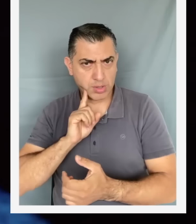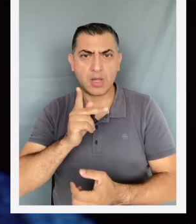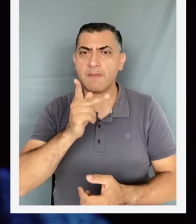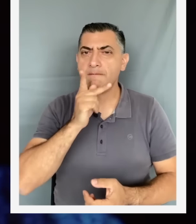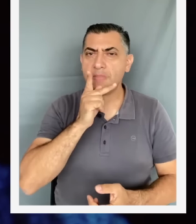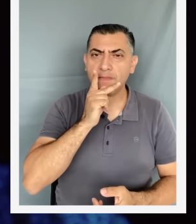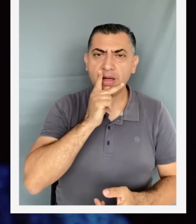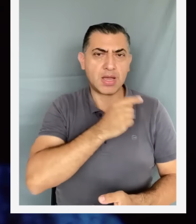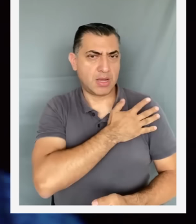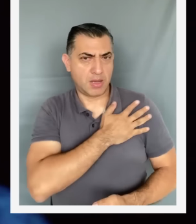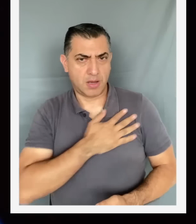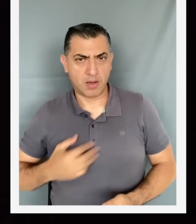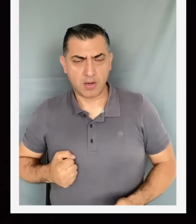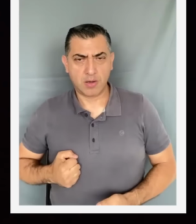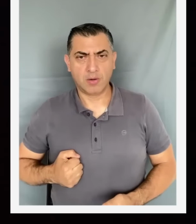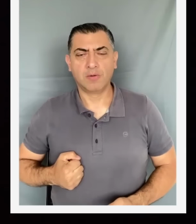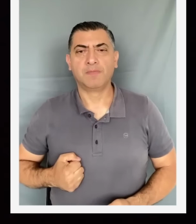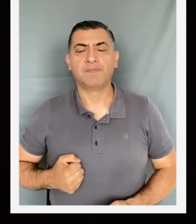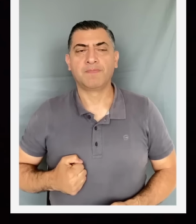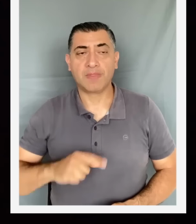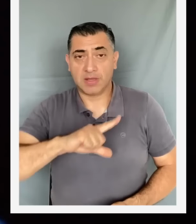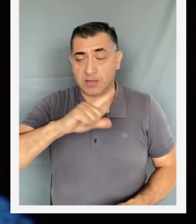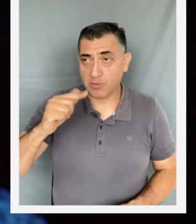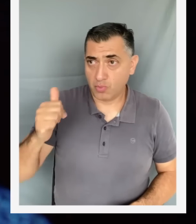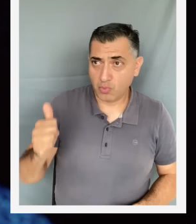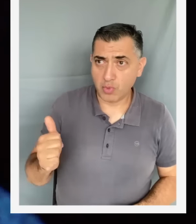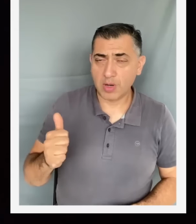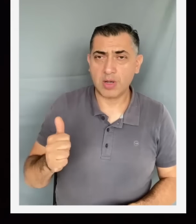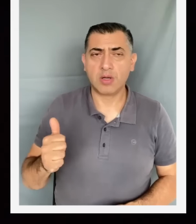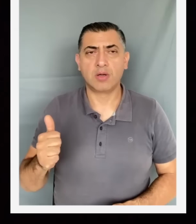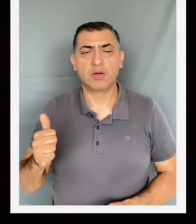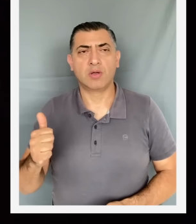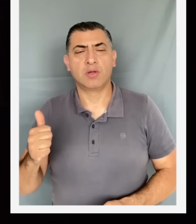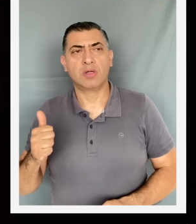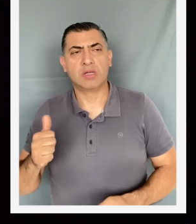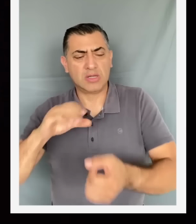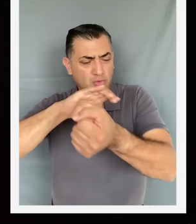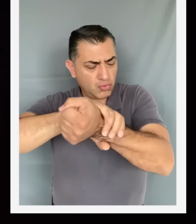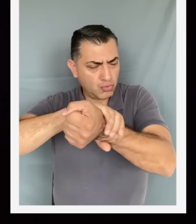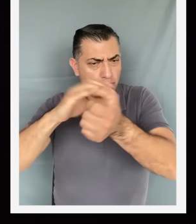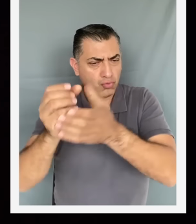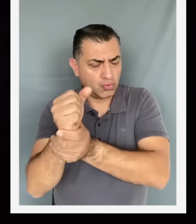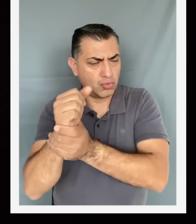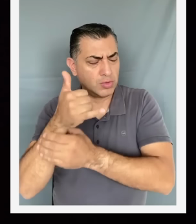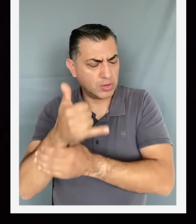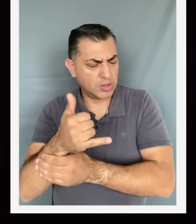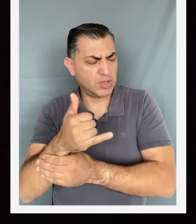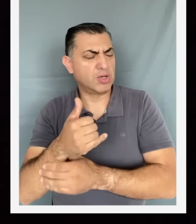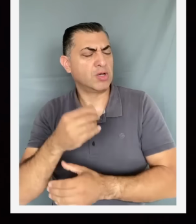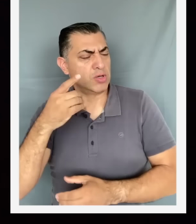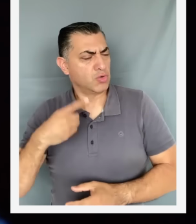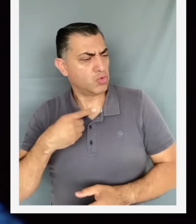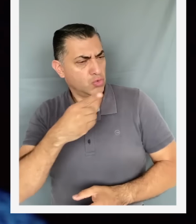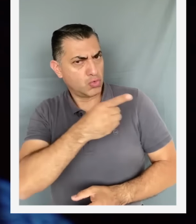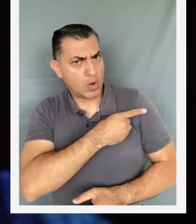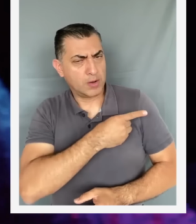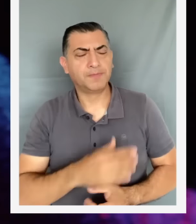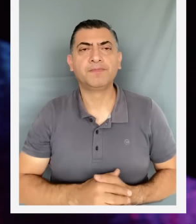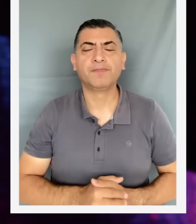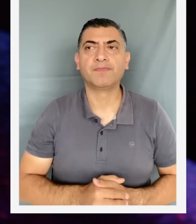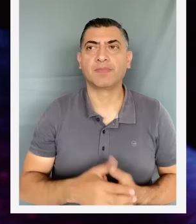padres e hijos y luego dice amos y siervos o esclavos nada más quiero explicar esto rápidamente